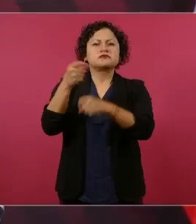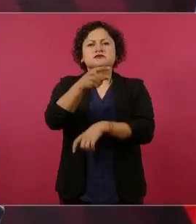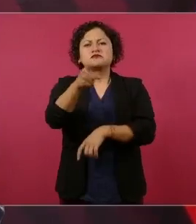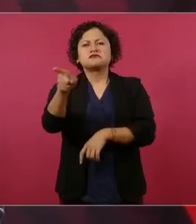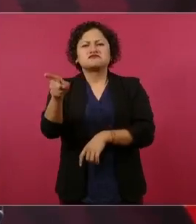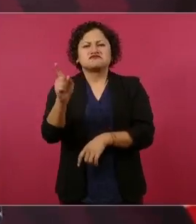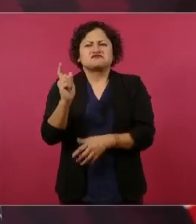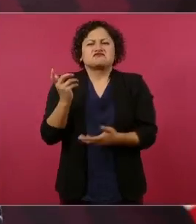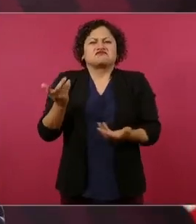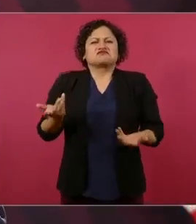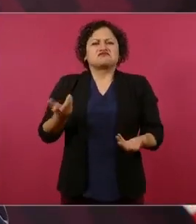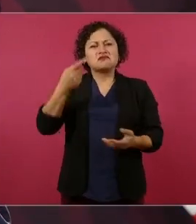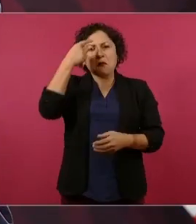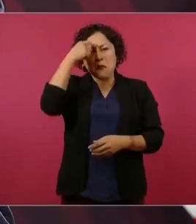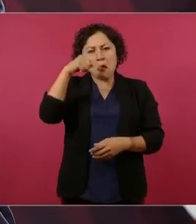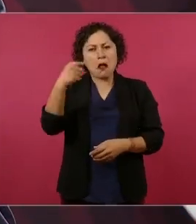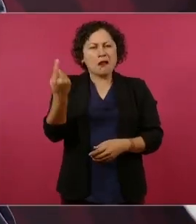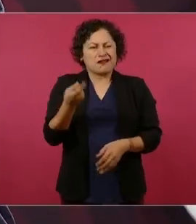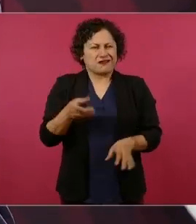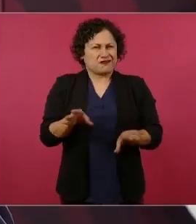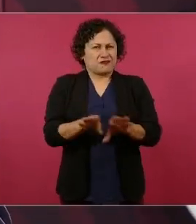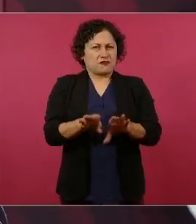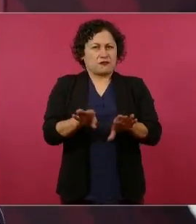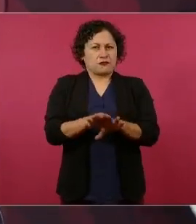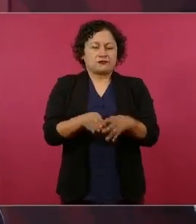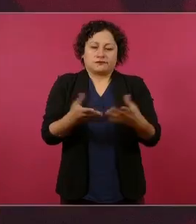términos reales el precio de la luz,